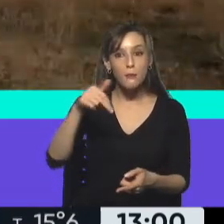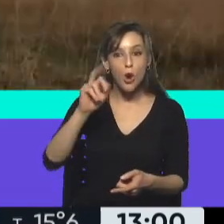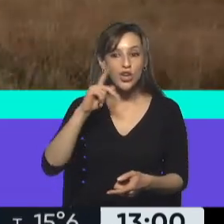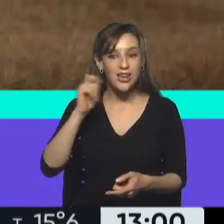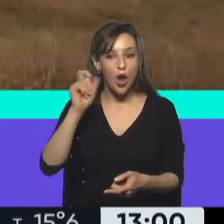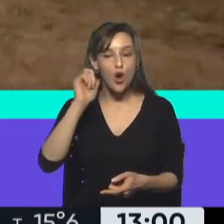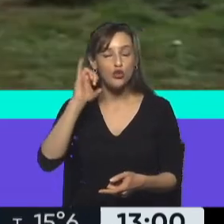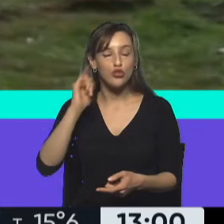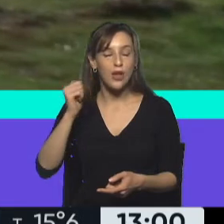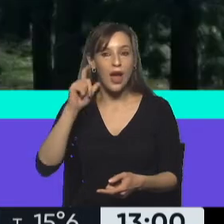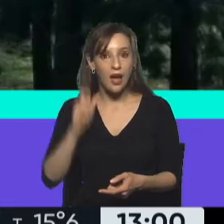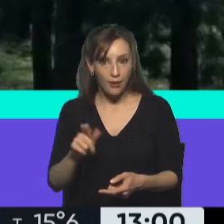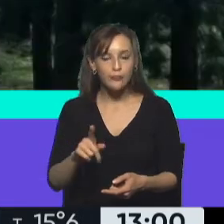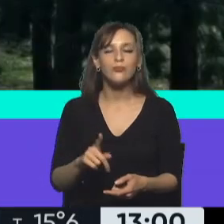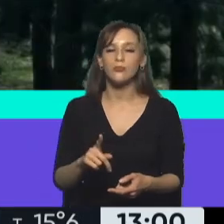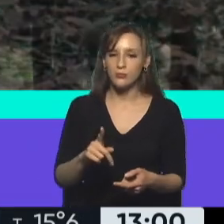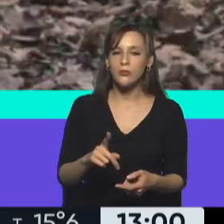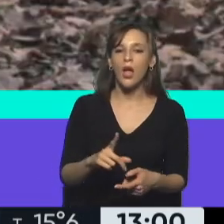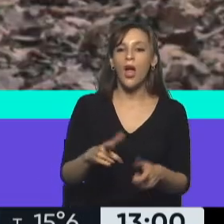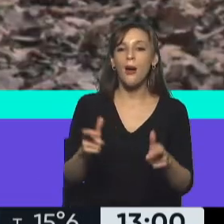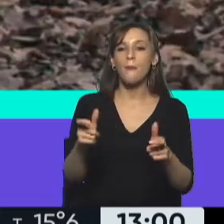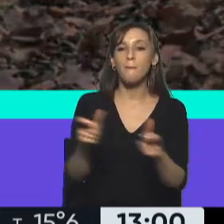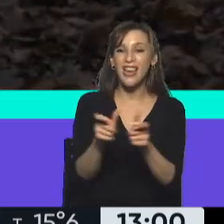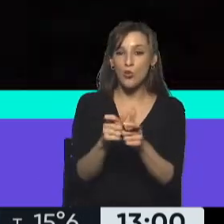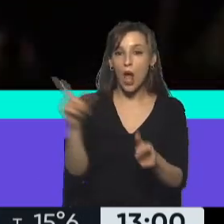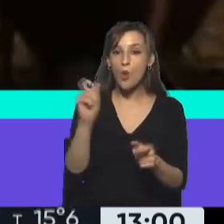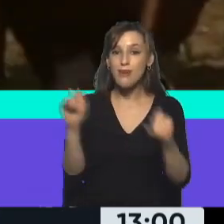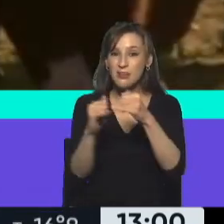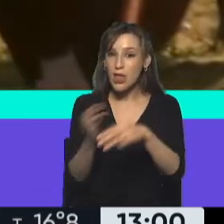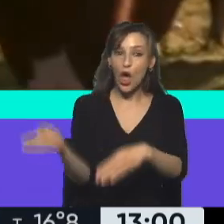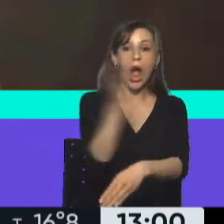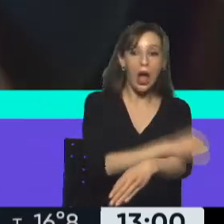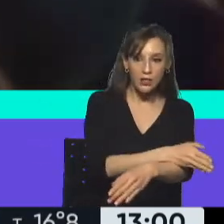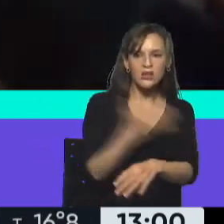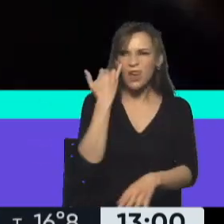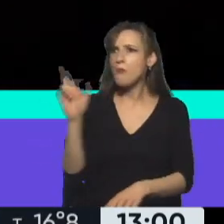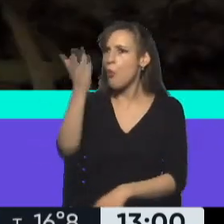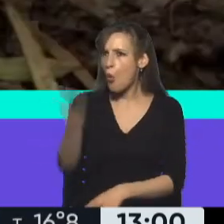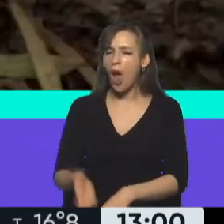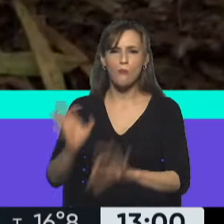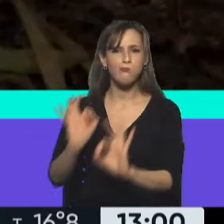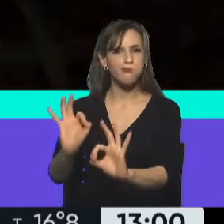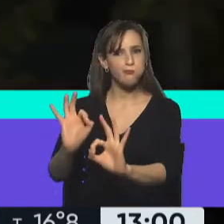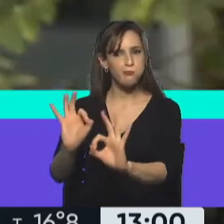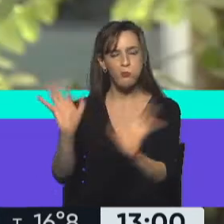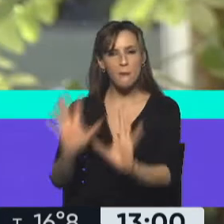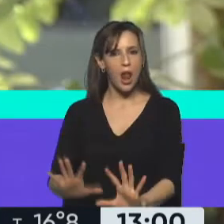dio el personaje un mes y medio antes de la película, ya se puso en personaje, ya tenía todo, ya había leído el guión.